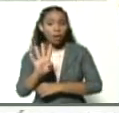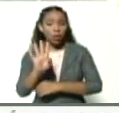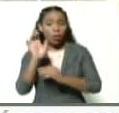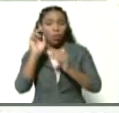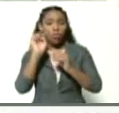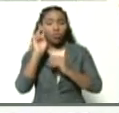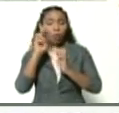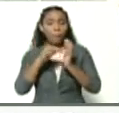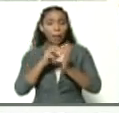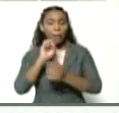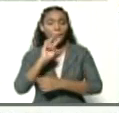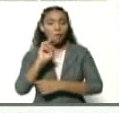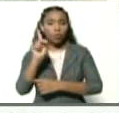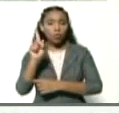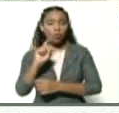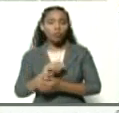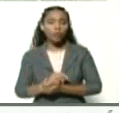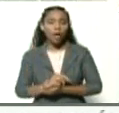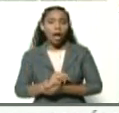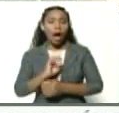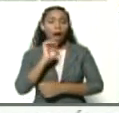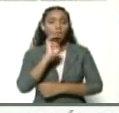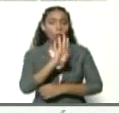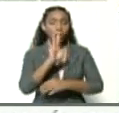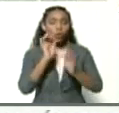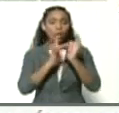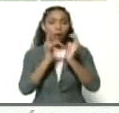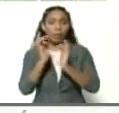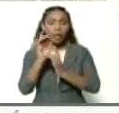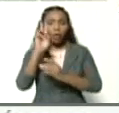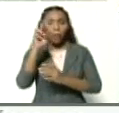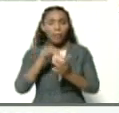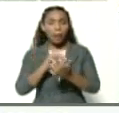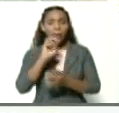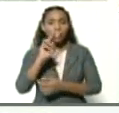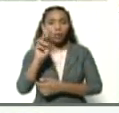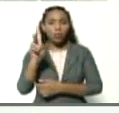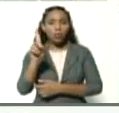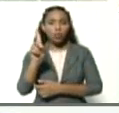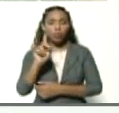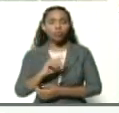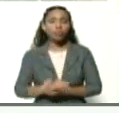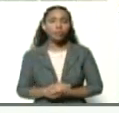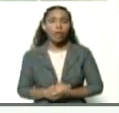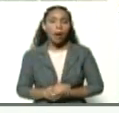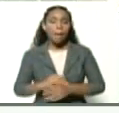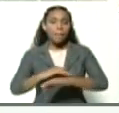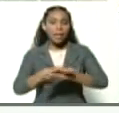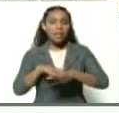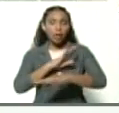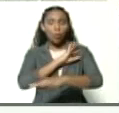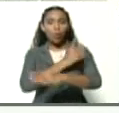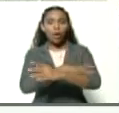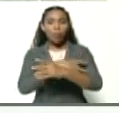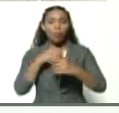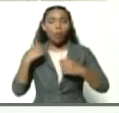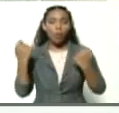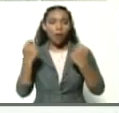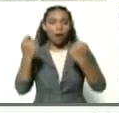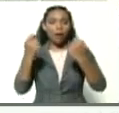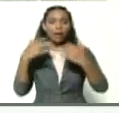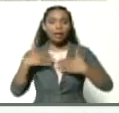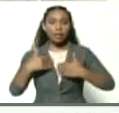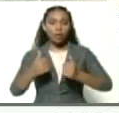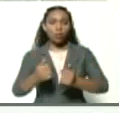4/4/2021. Al 4 de abril del 2021. Ministerio del Poder Popular para la